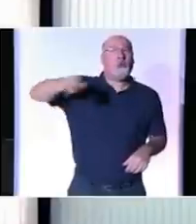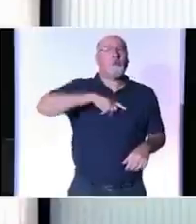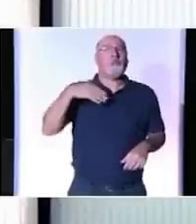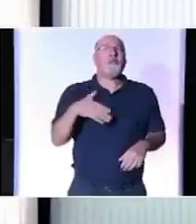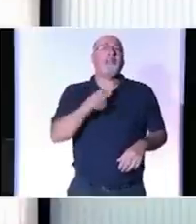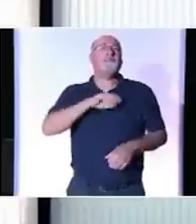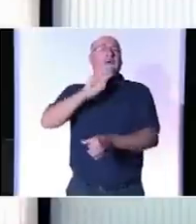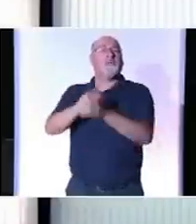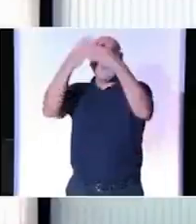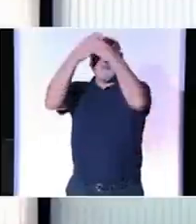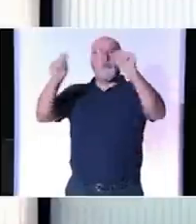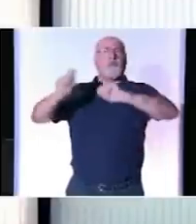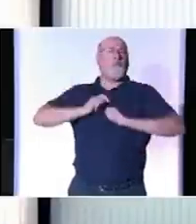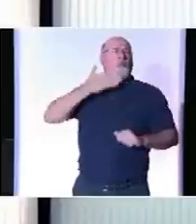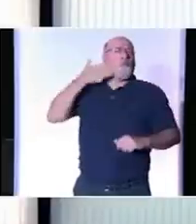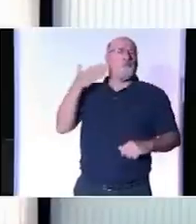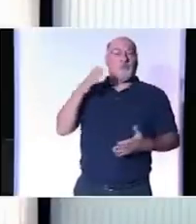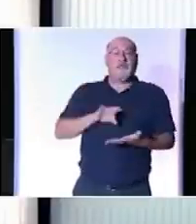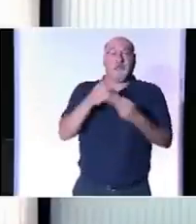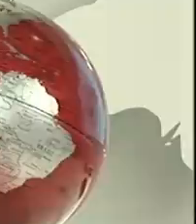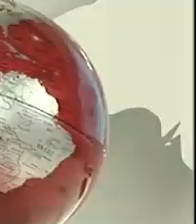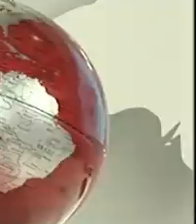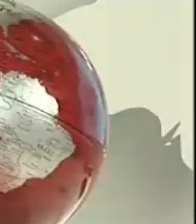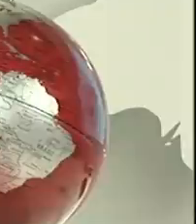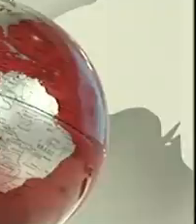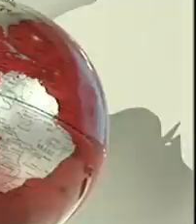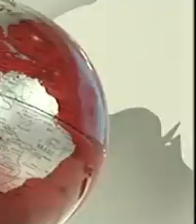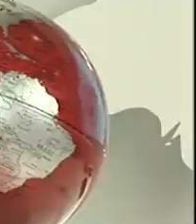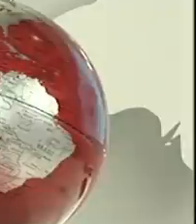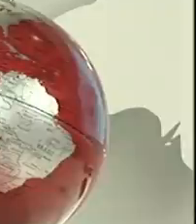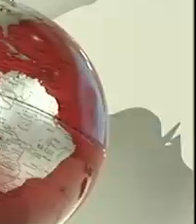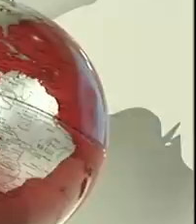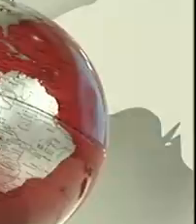Parece que se nos ha cortado, don Roberto Centeno, la comunicación.